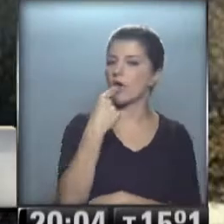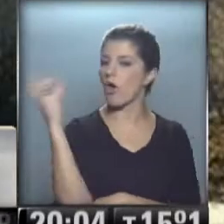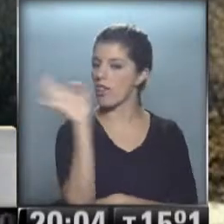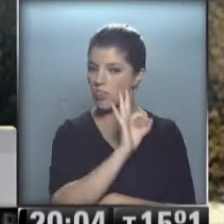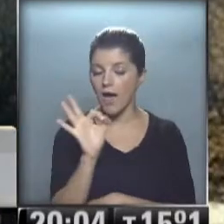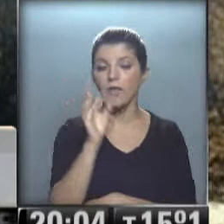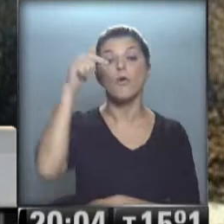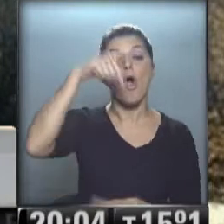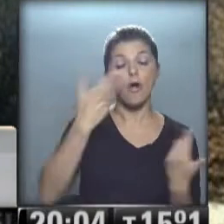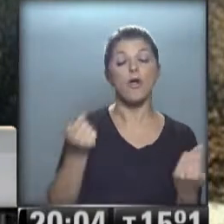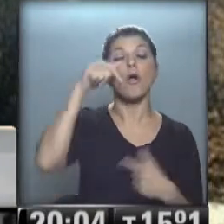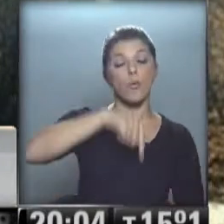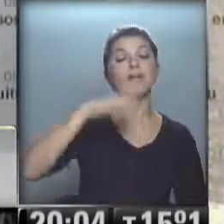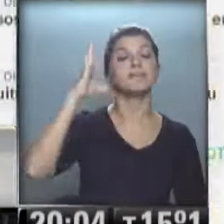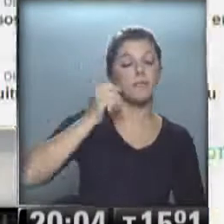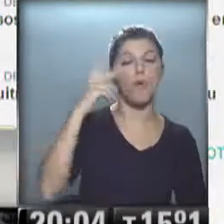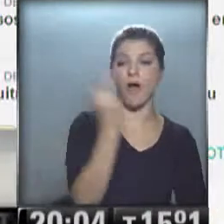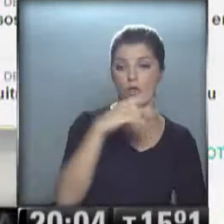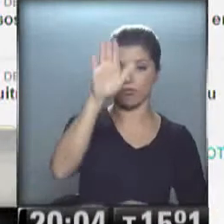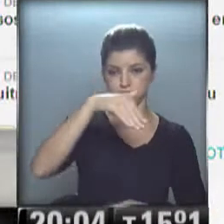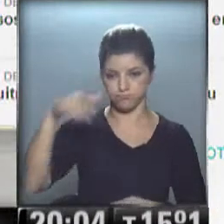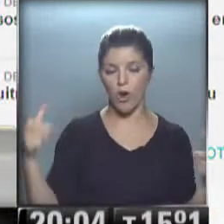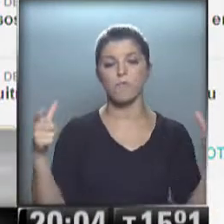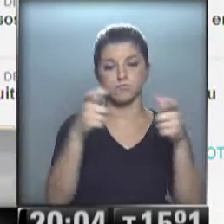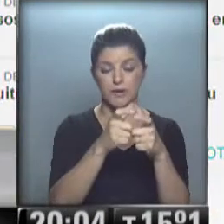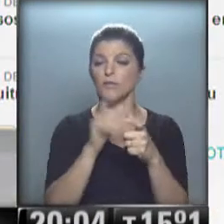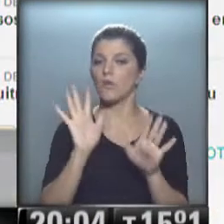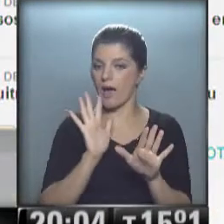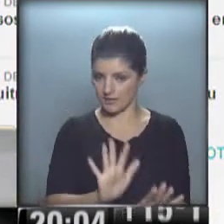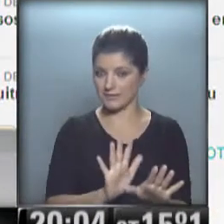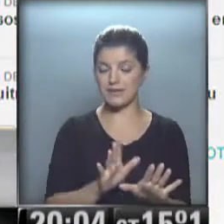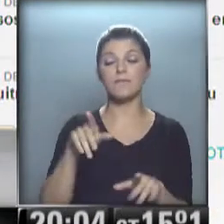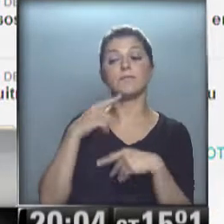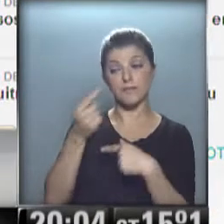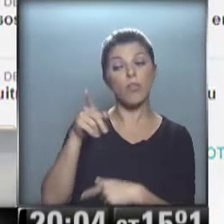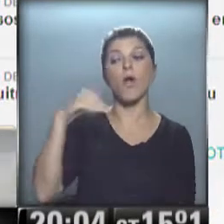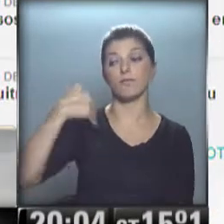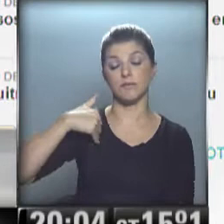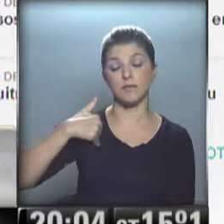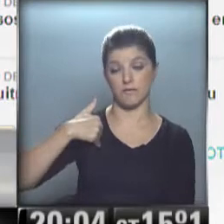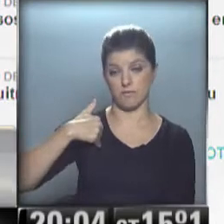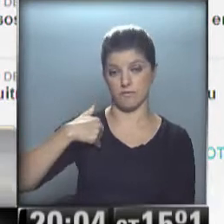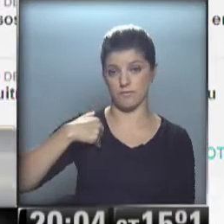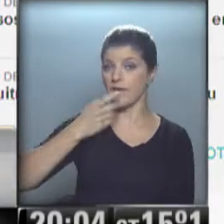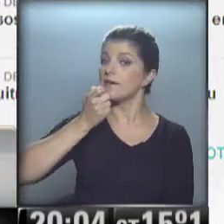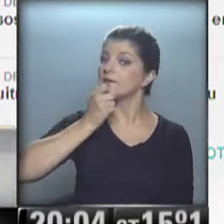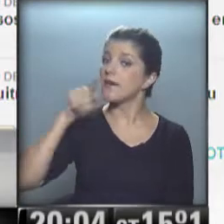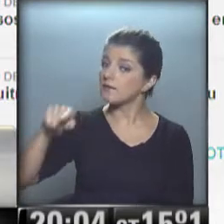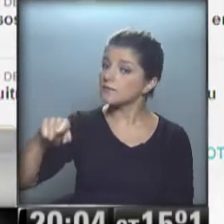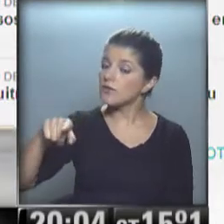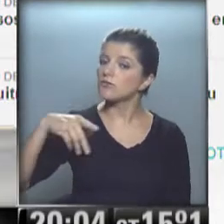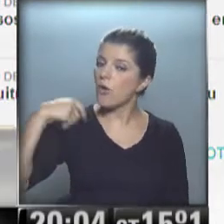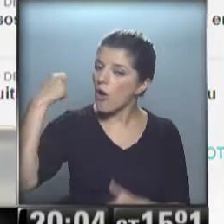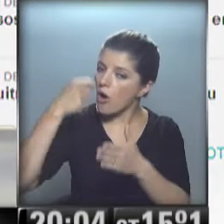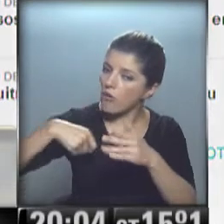a la audiencia para resolver estas cuestiones, dejó todo en suspenso, amenazando a la República Argentina con que el país insiste